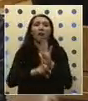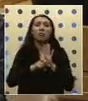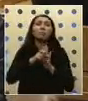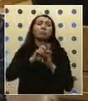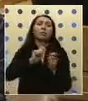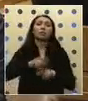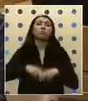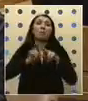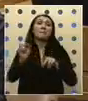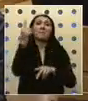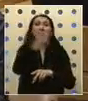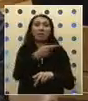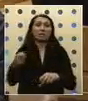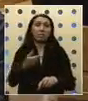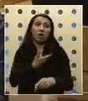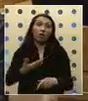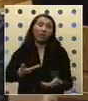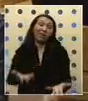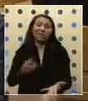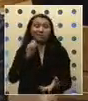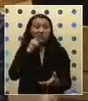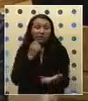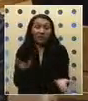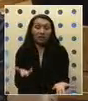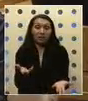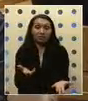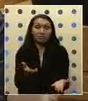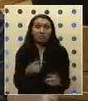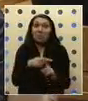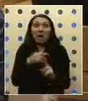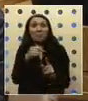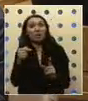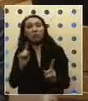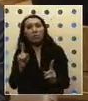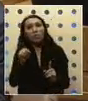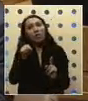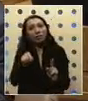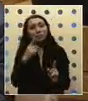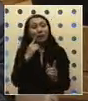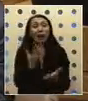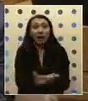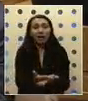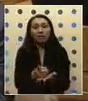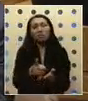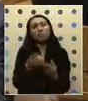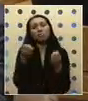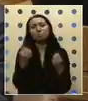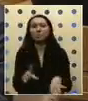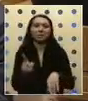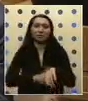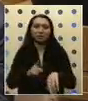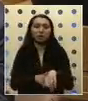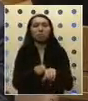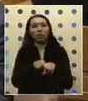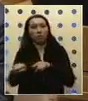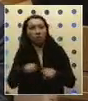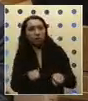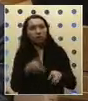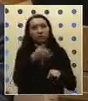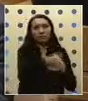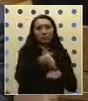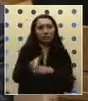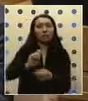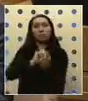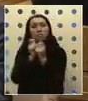en la primera semana de gobierno. Eso significa nada, ni más ni menos. Porque como está, vamos a perder mucho tiempo en trámite en la Contraloría, en